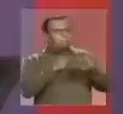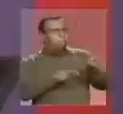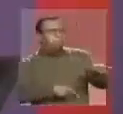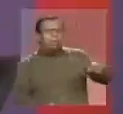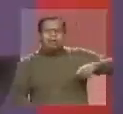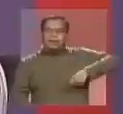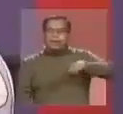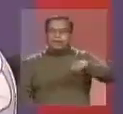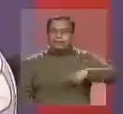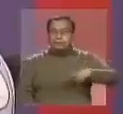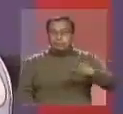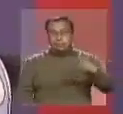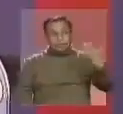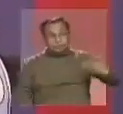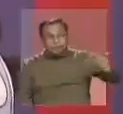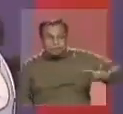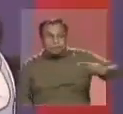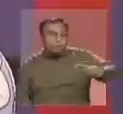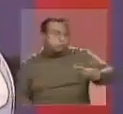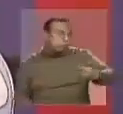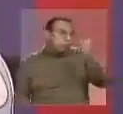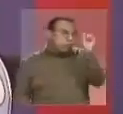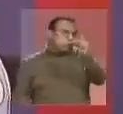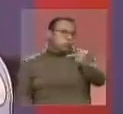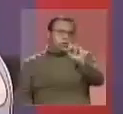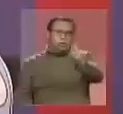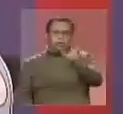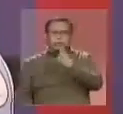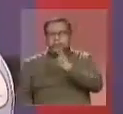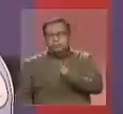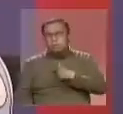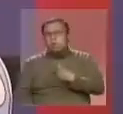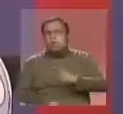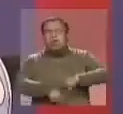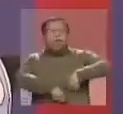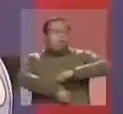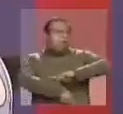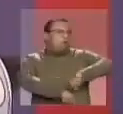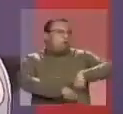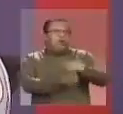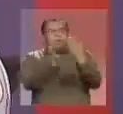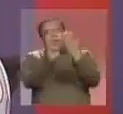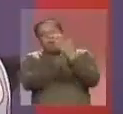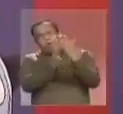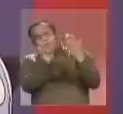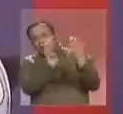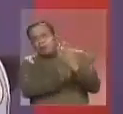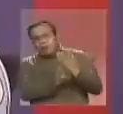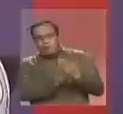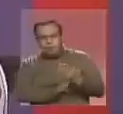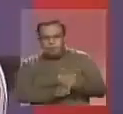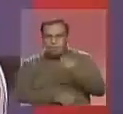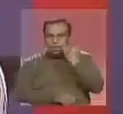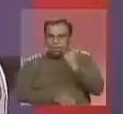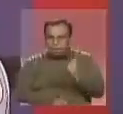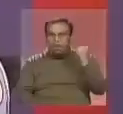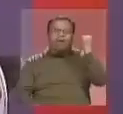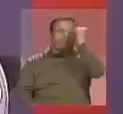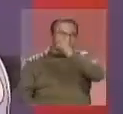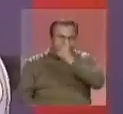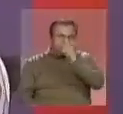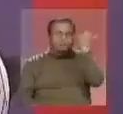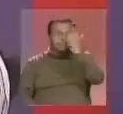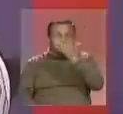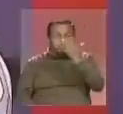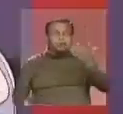necesidades y que trascienda, porque sí, podemos hablar aquí muchas horas de todas las problemáticas que afrontamos las mujeres negras,